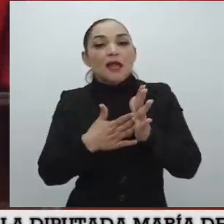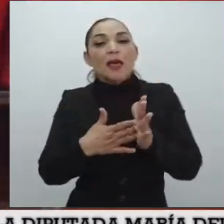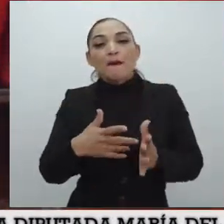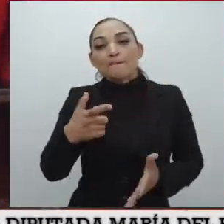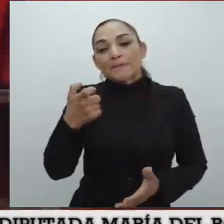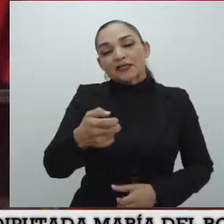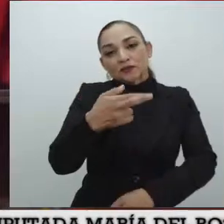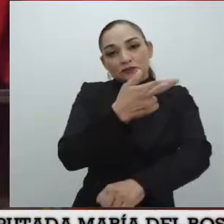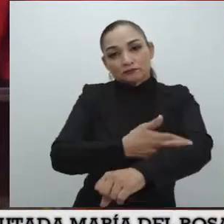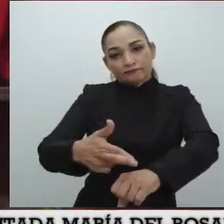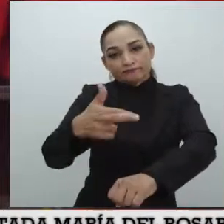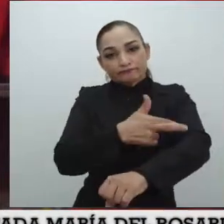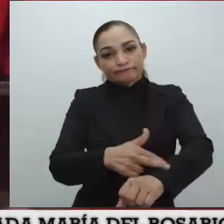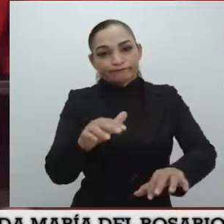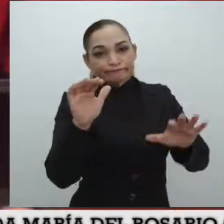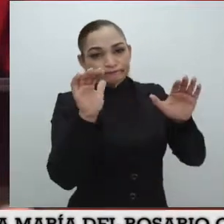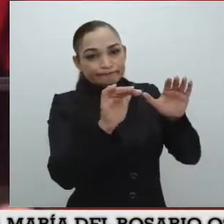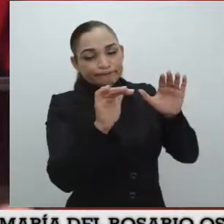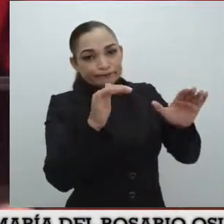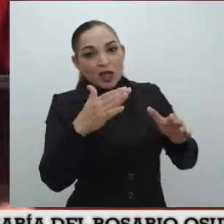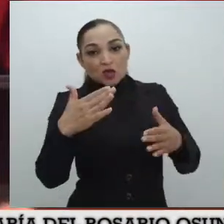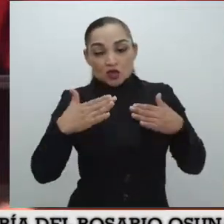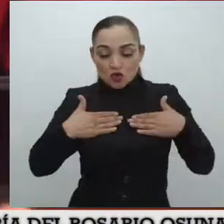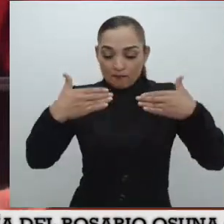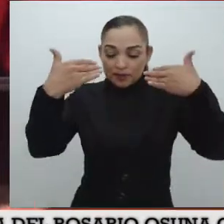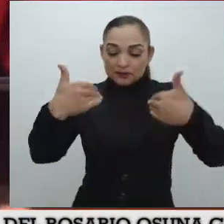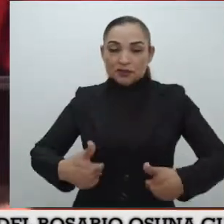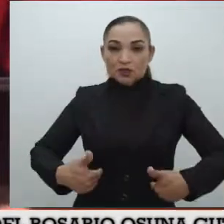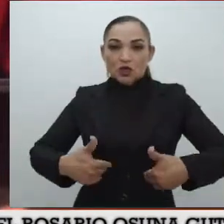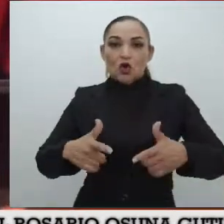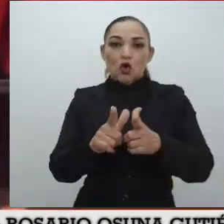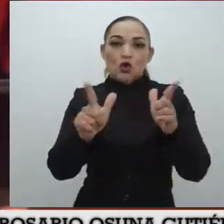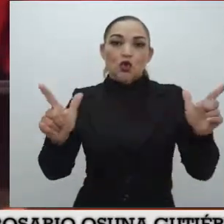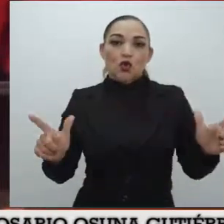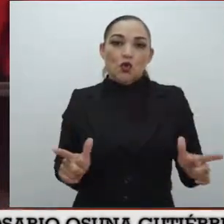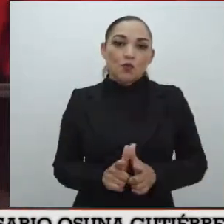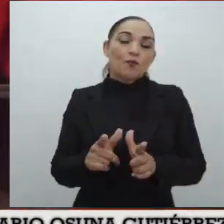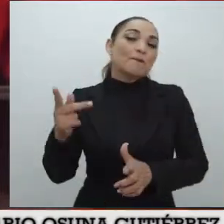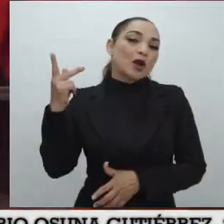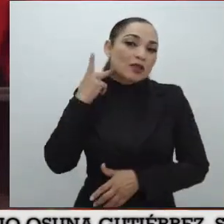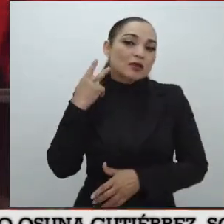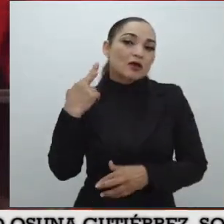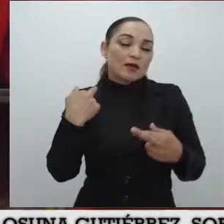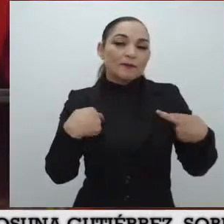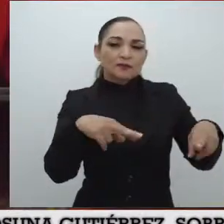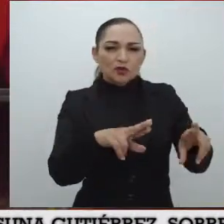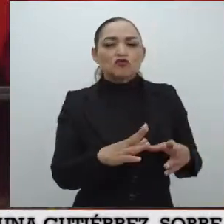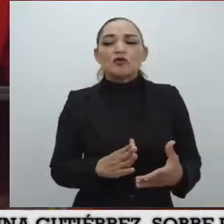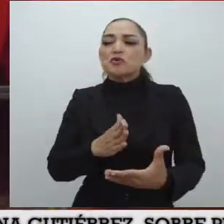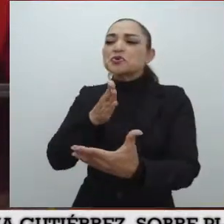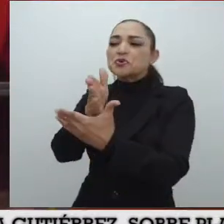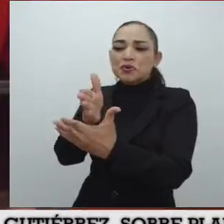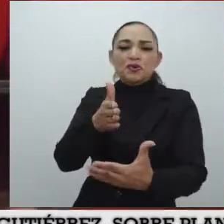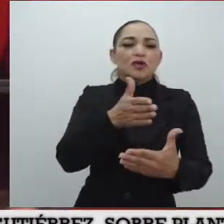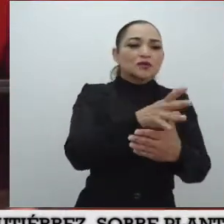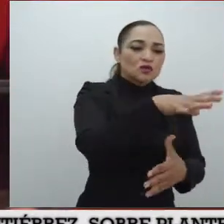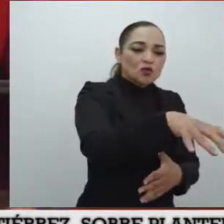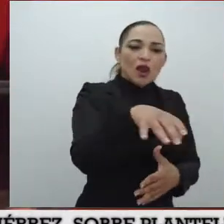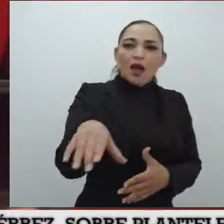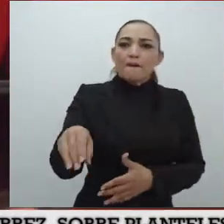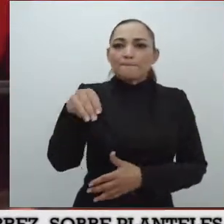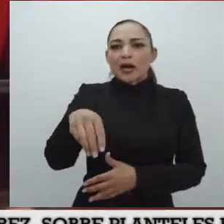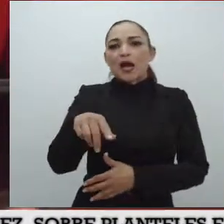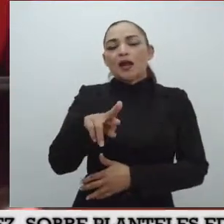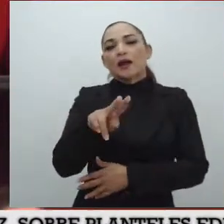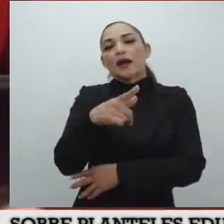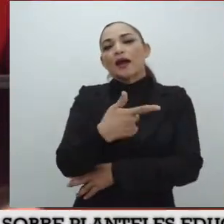En lo personal, yo, desde el partido al que represento, he visitado las escuelas de mi distrito. Fui a Margarita Maza,